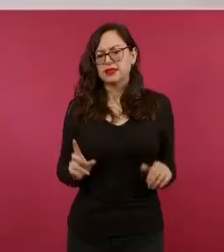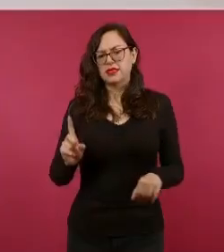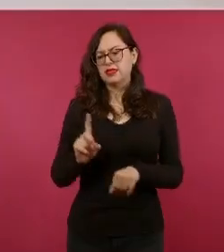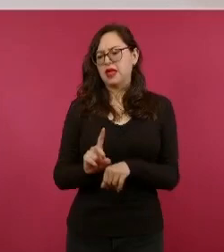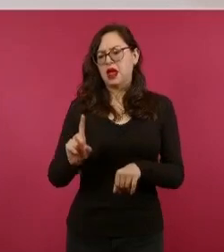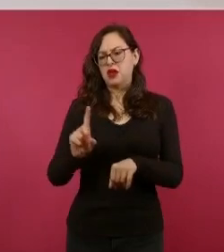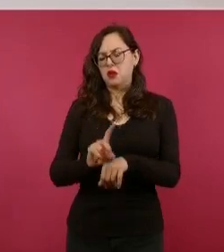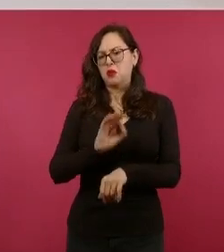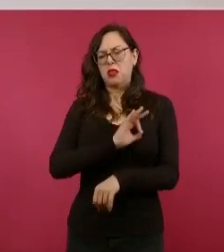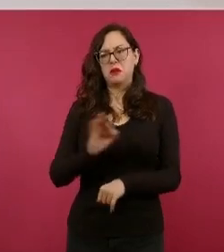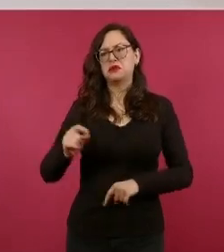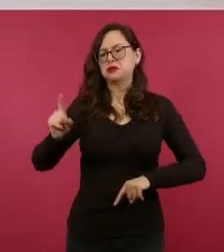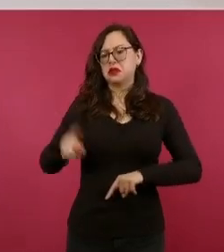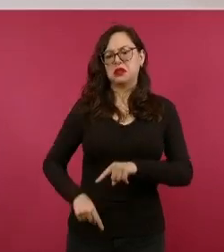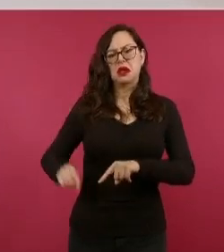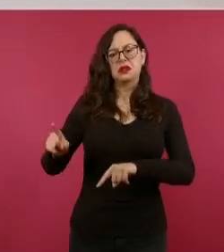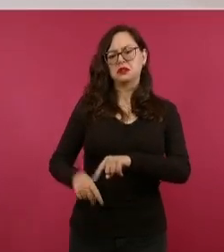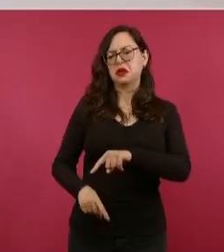2